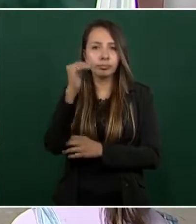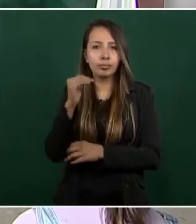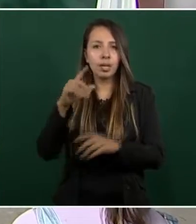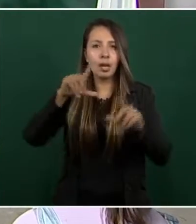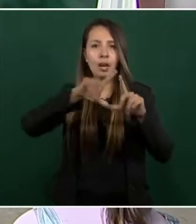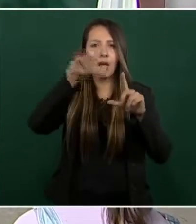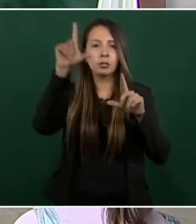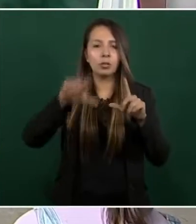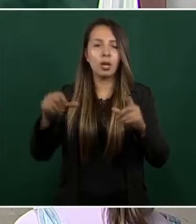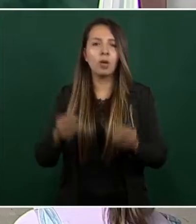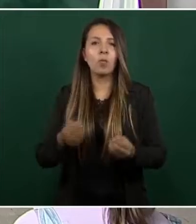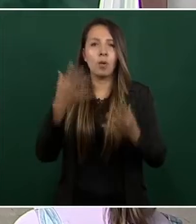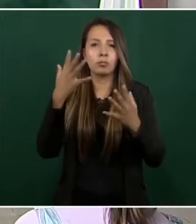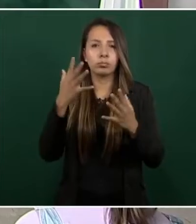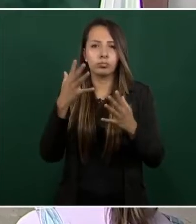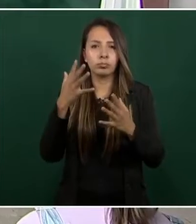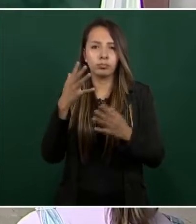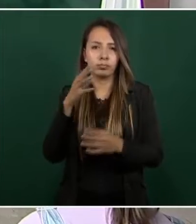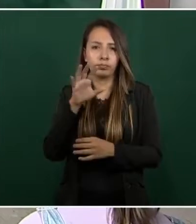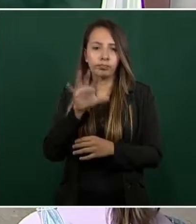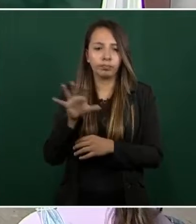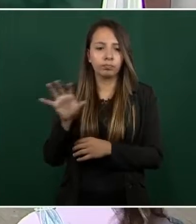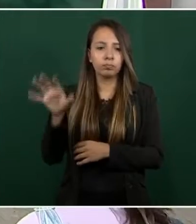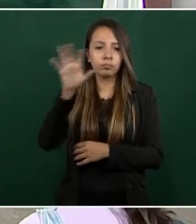nacional, en total de los